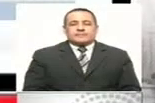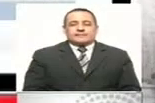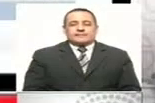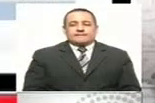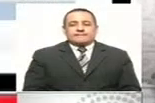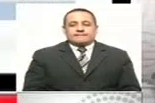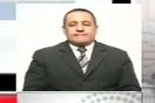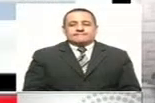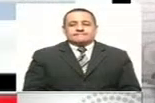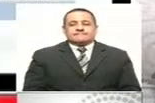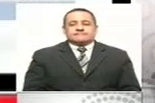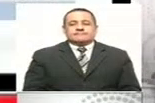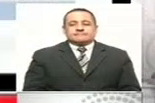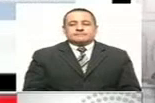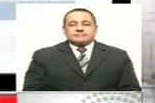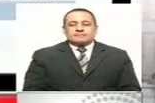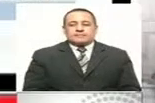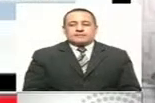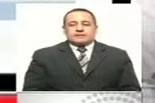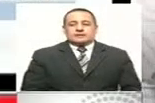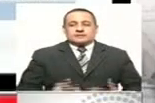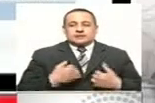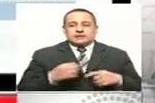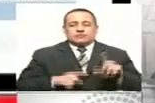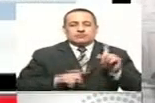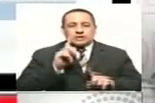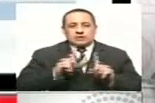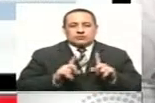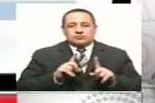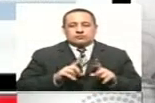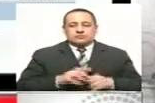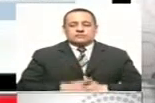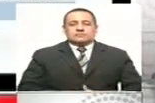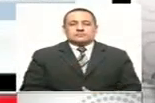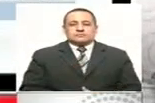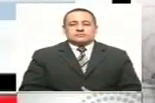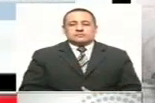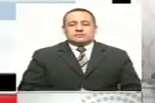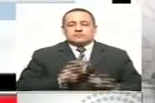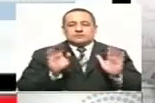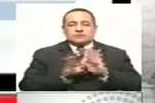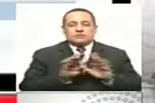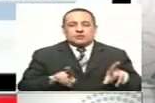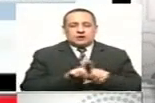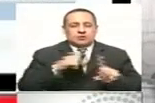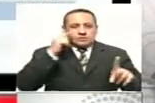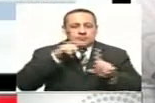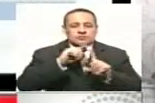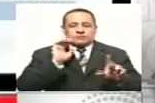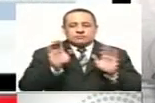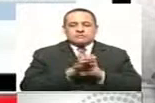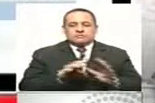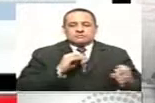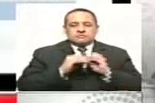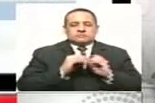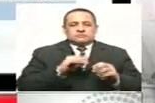Ahí tenemos algunas de las metas relacionadas